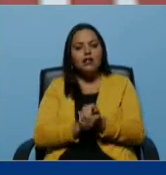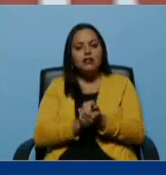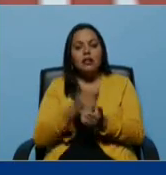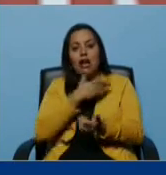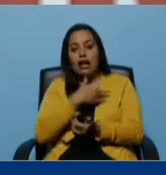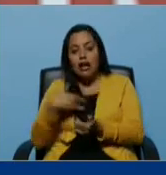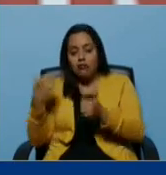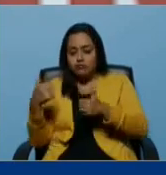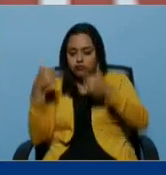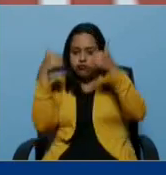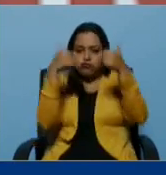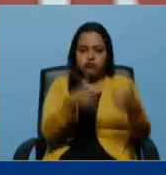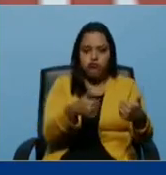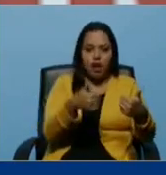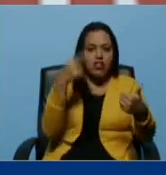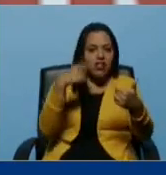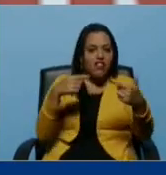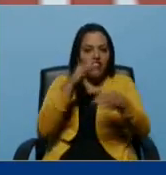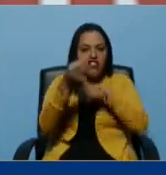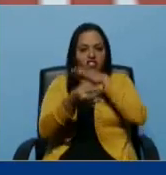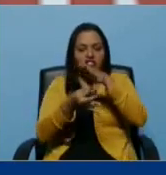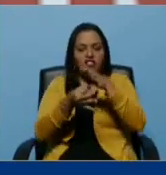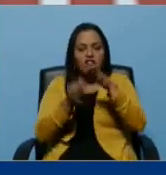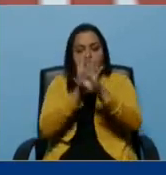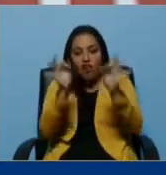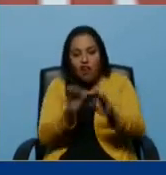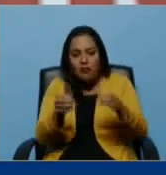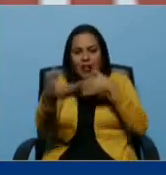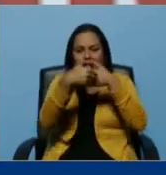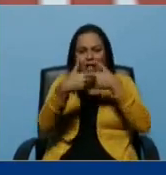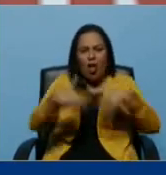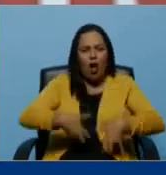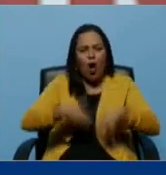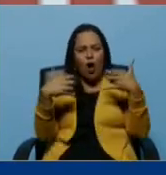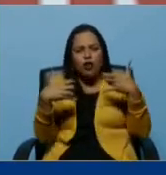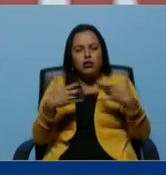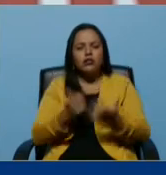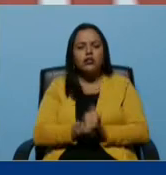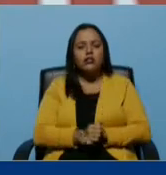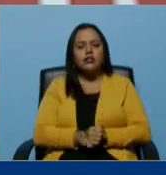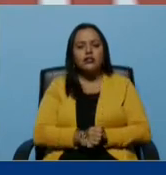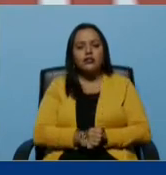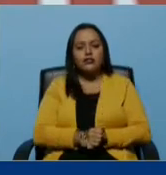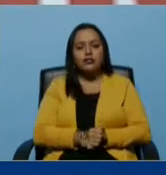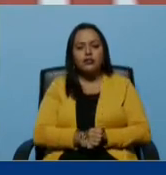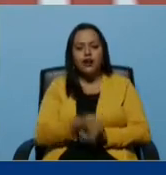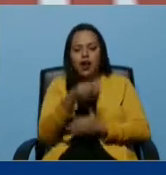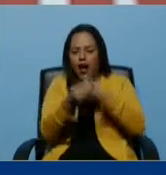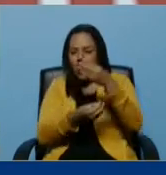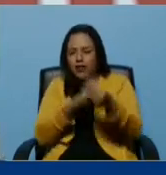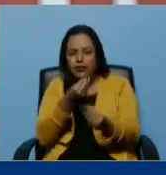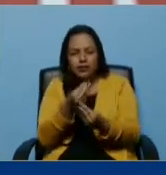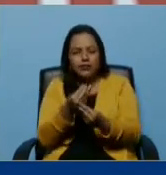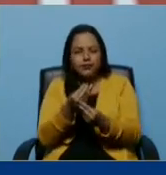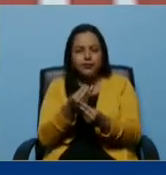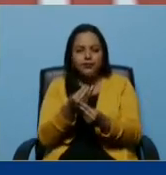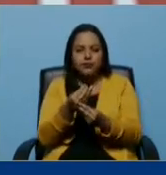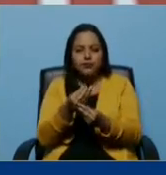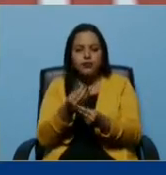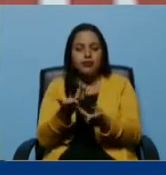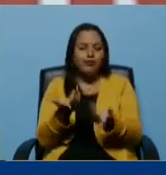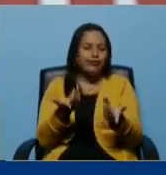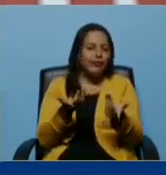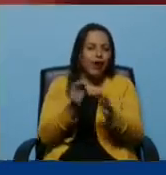imposición de estas acciones, productos del odio y de la violencia, desde un elemento casi que